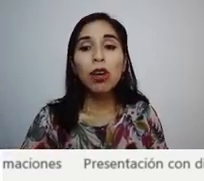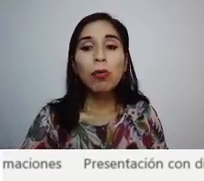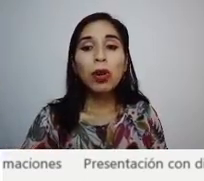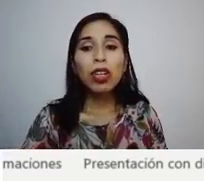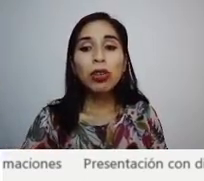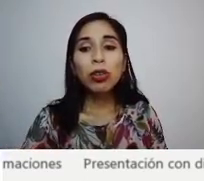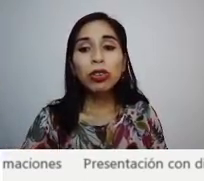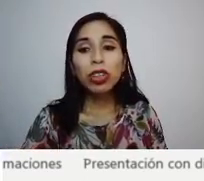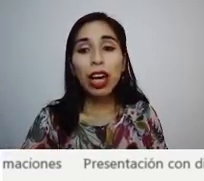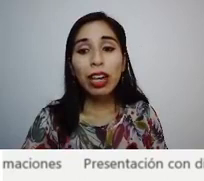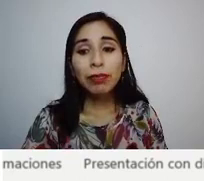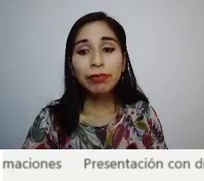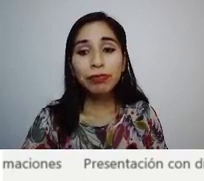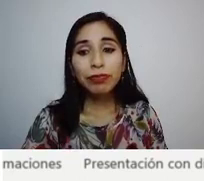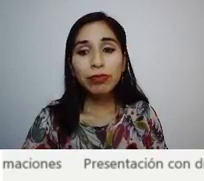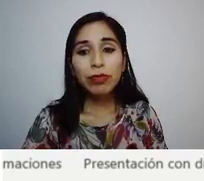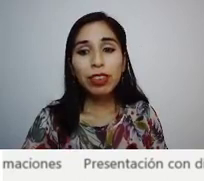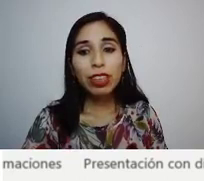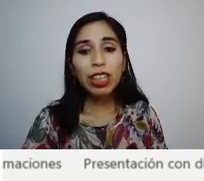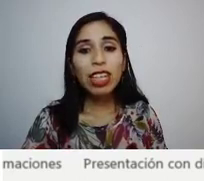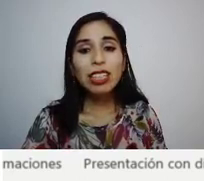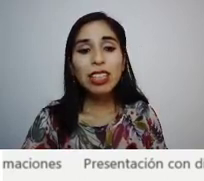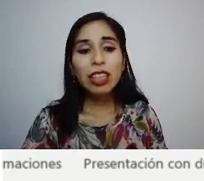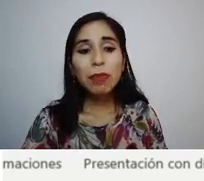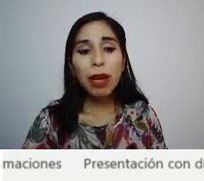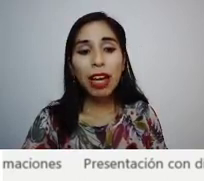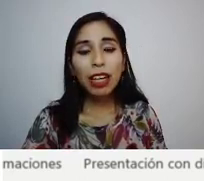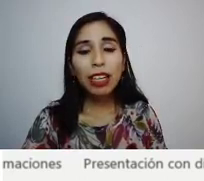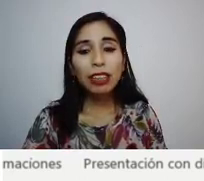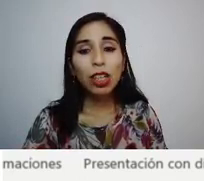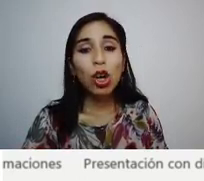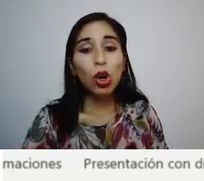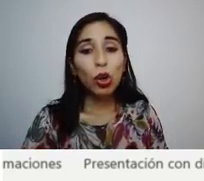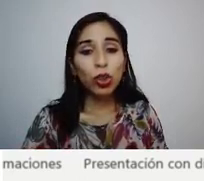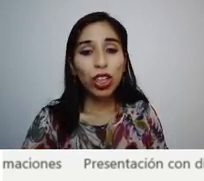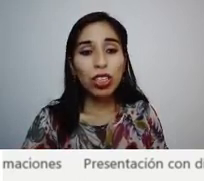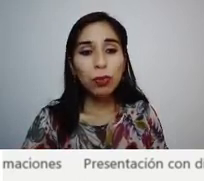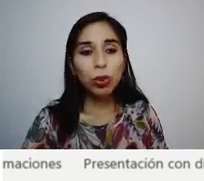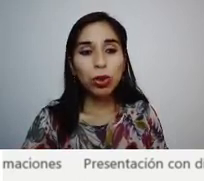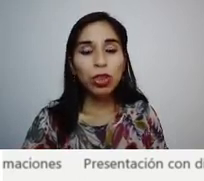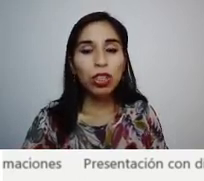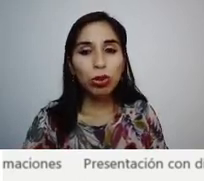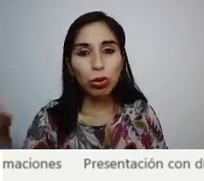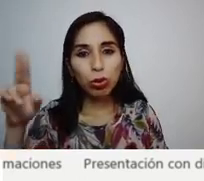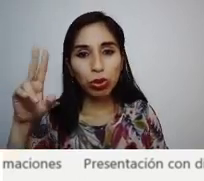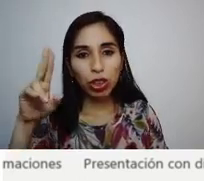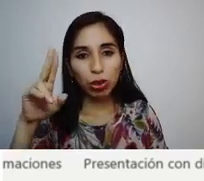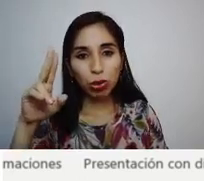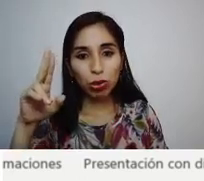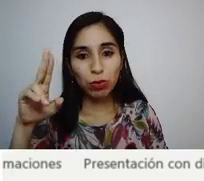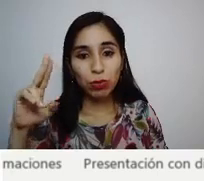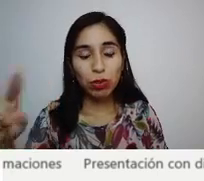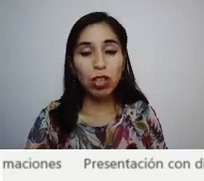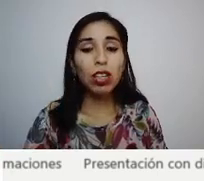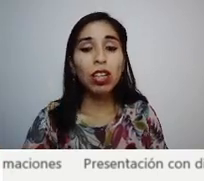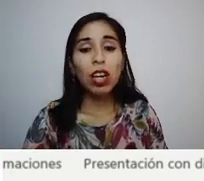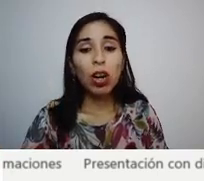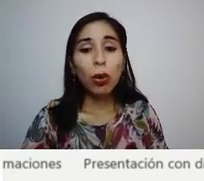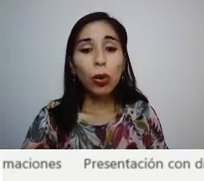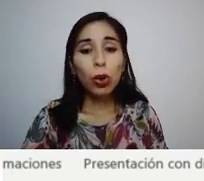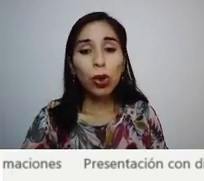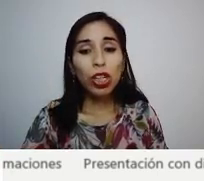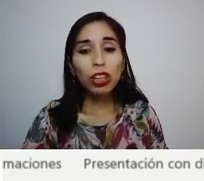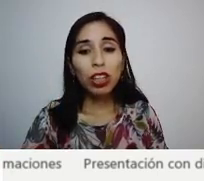voy a encontrar tres imágenes o tres botones juntitos si